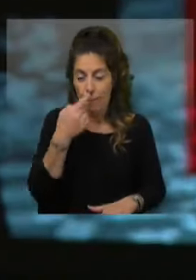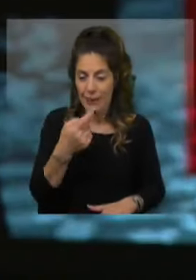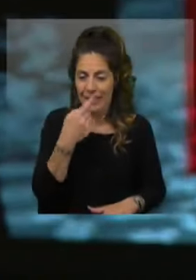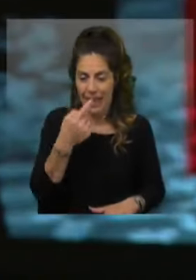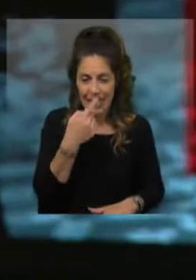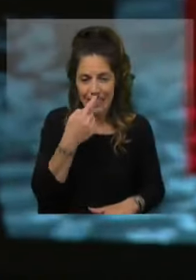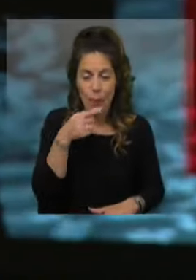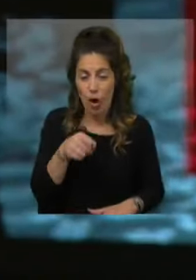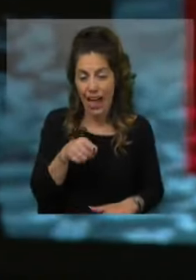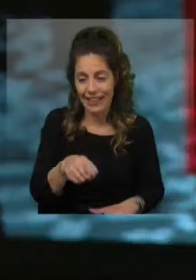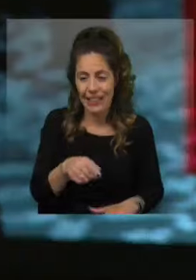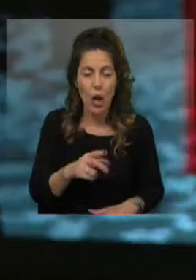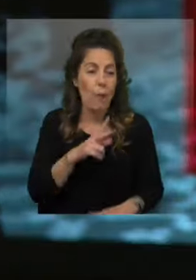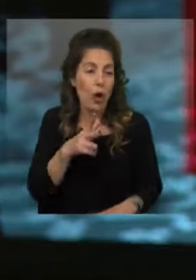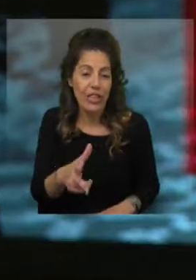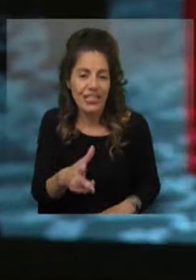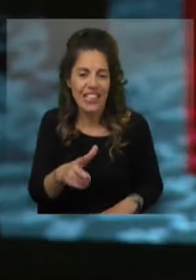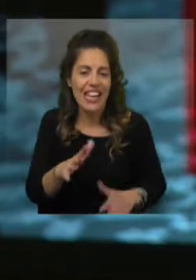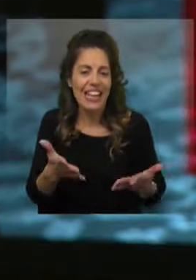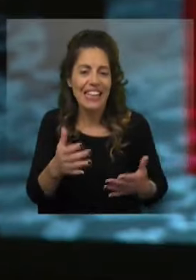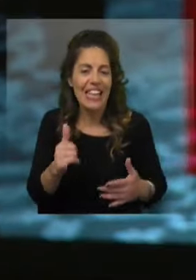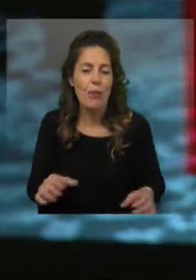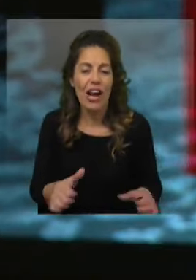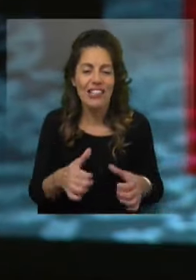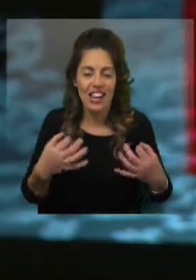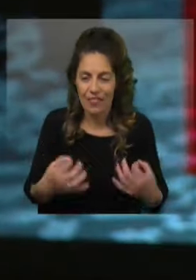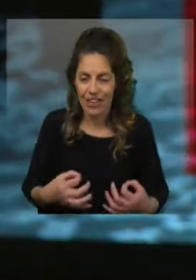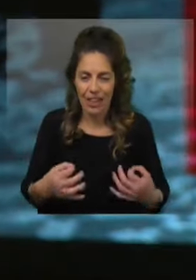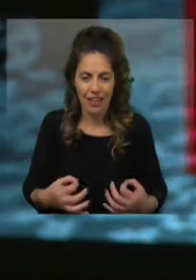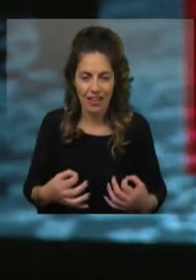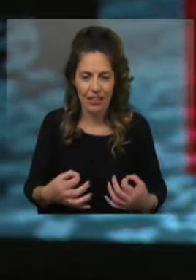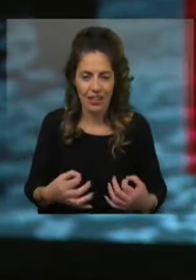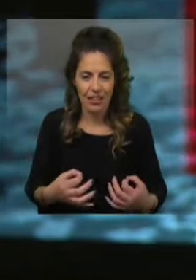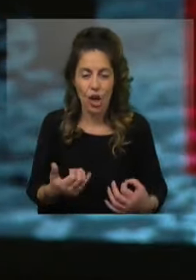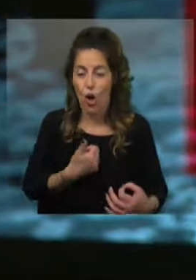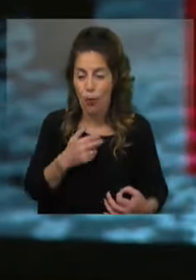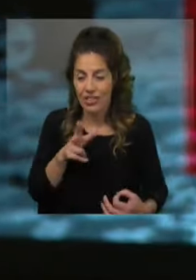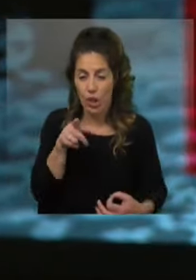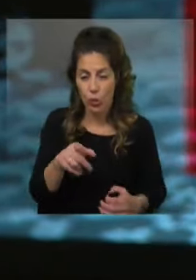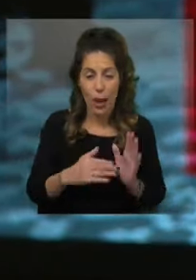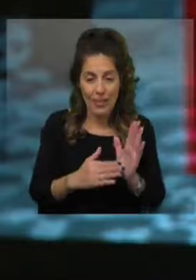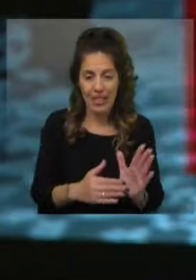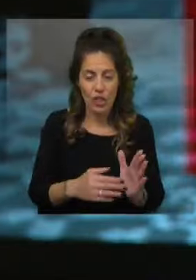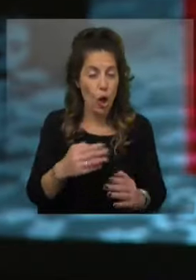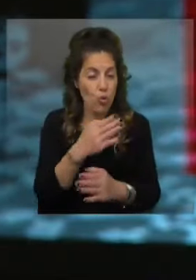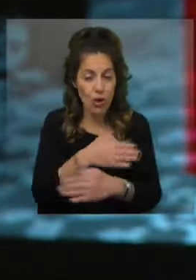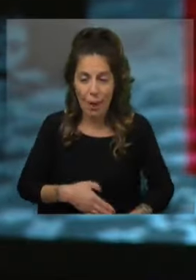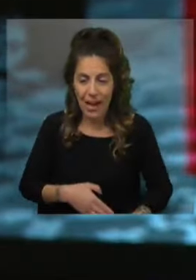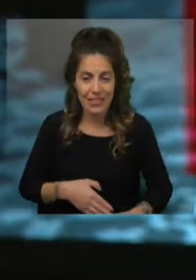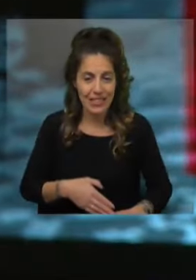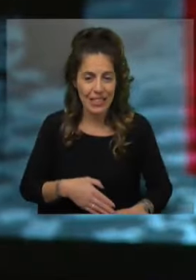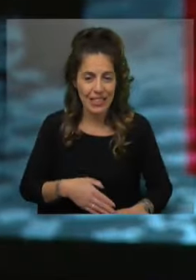fue por ahí por decir Bueno qué es lo que tenemos que hacer realmente para que eh Como decías tú en la presentación este nunca más sea